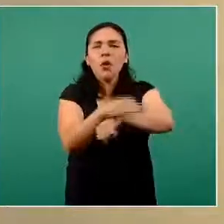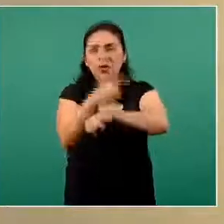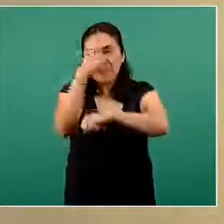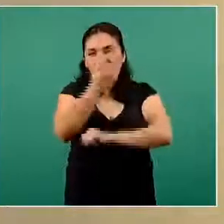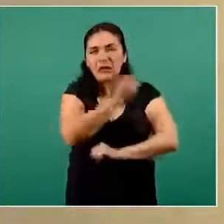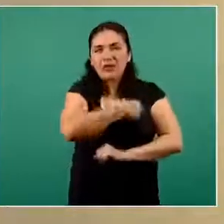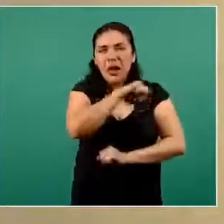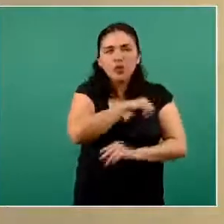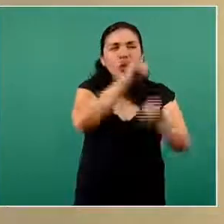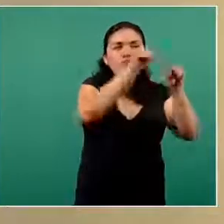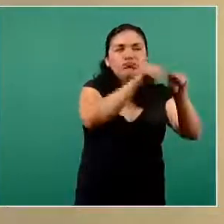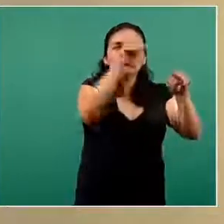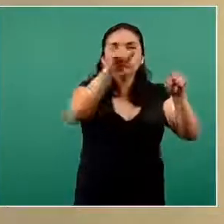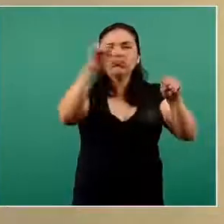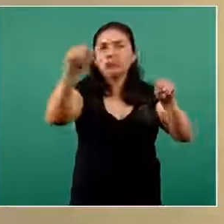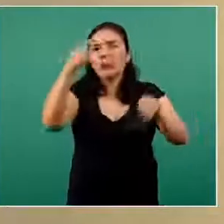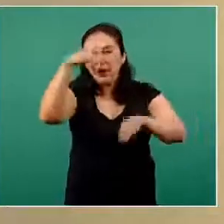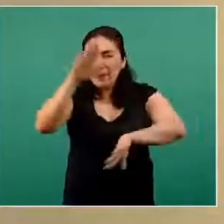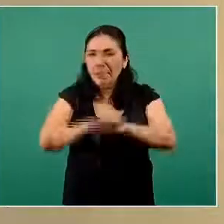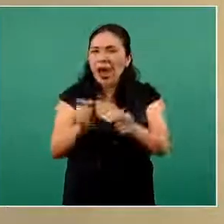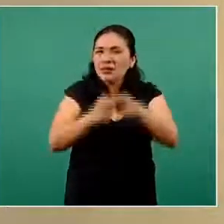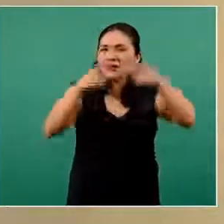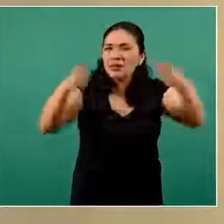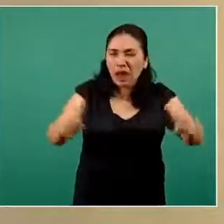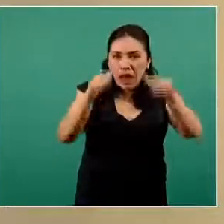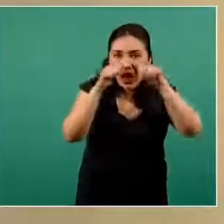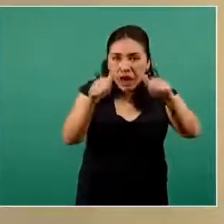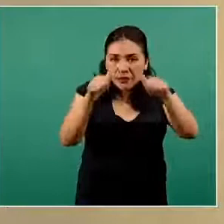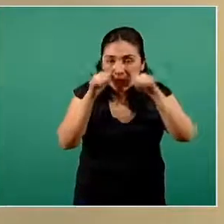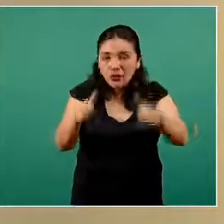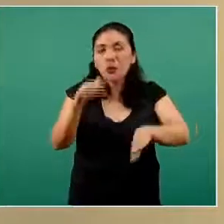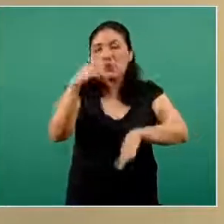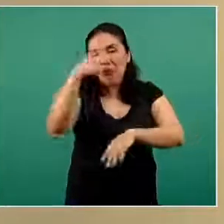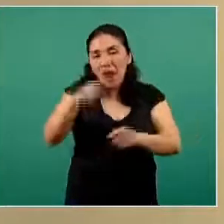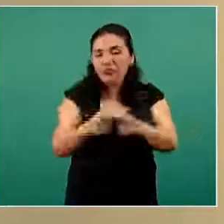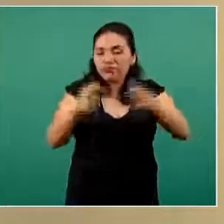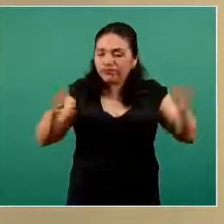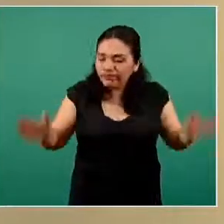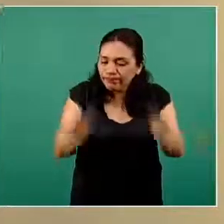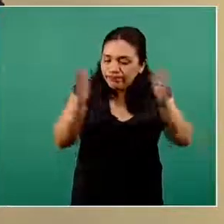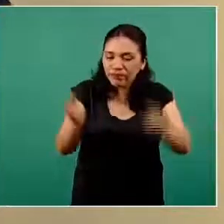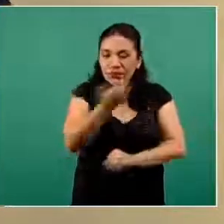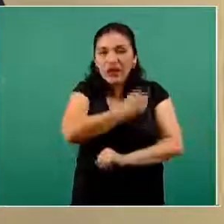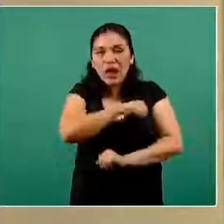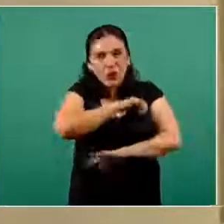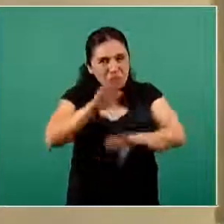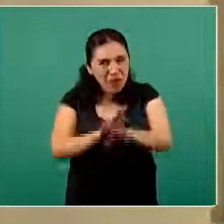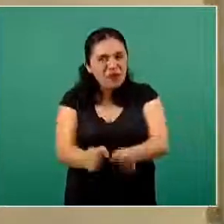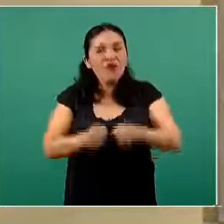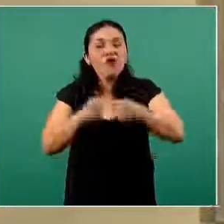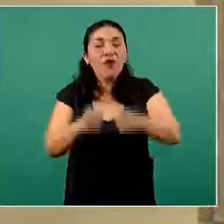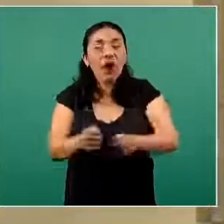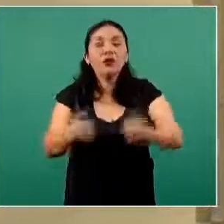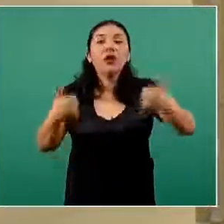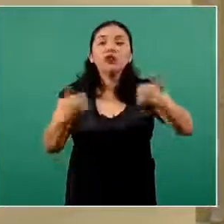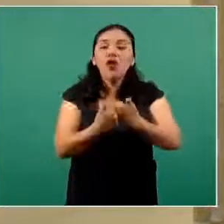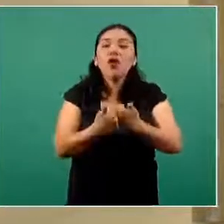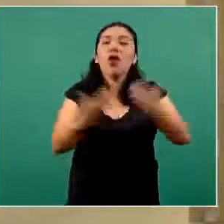haciendo programas de ampliación de cobertura, haciendo programas de promoción y fortalecimiento a la atención médica,